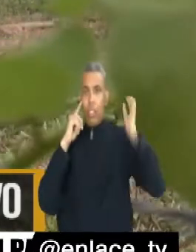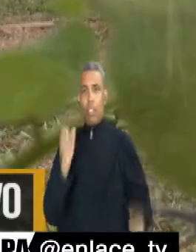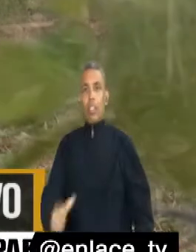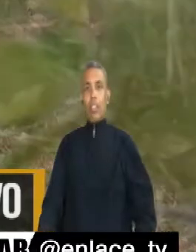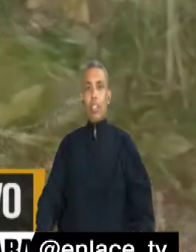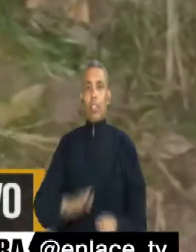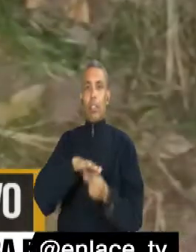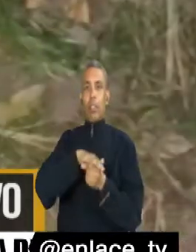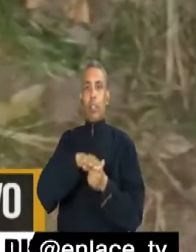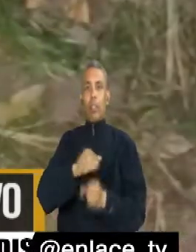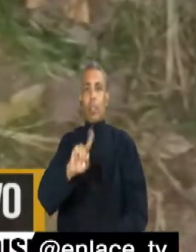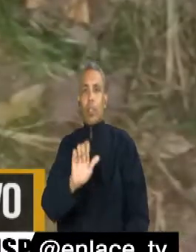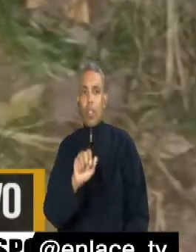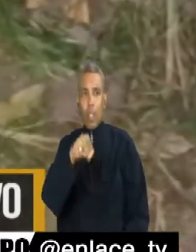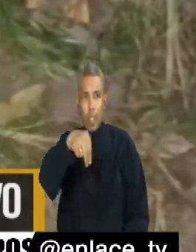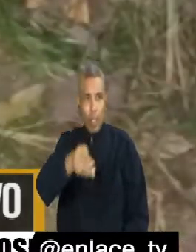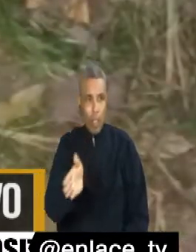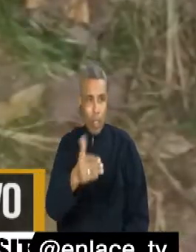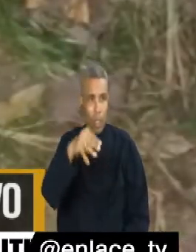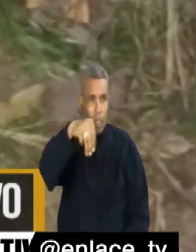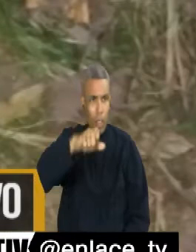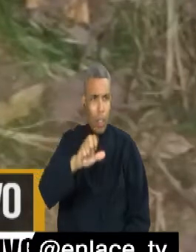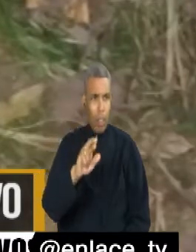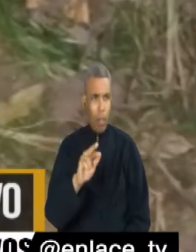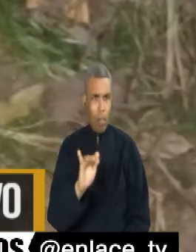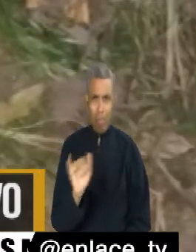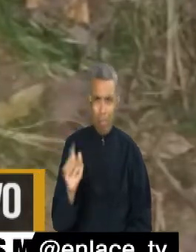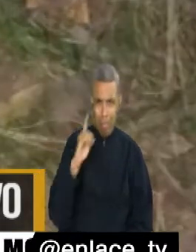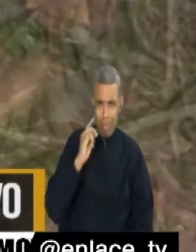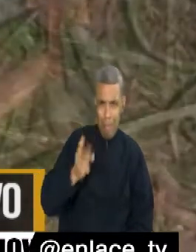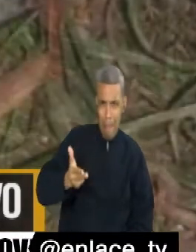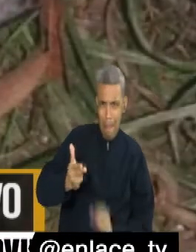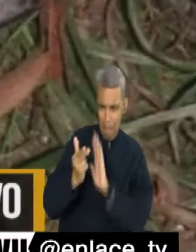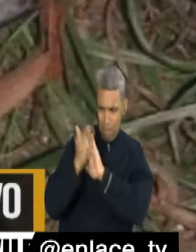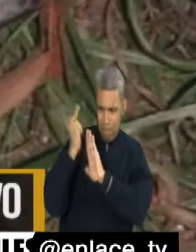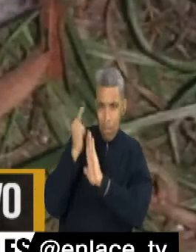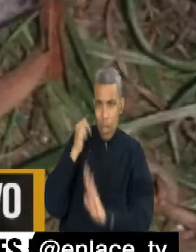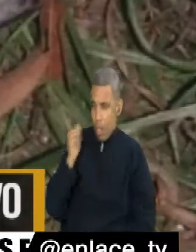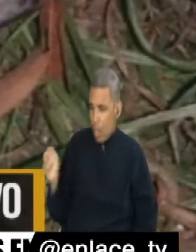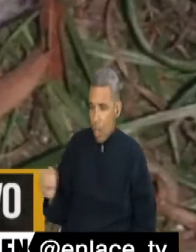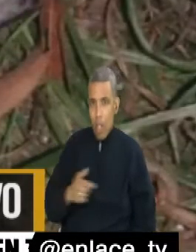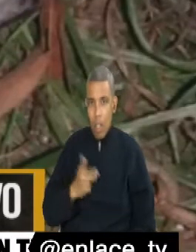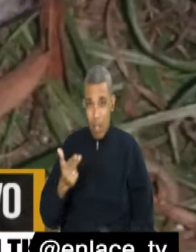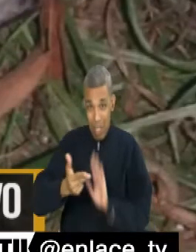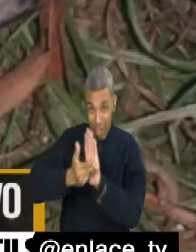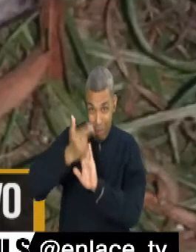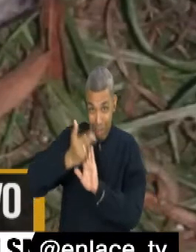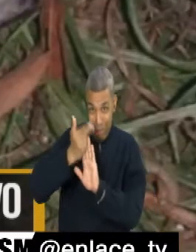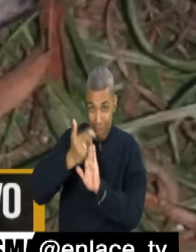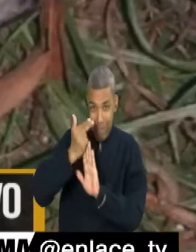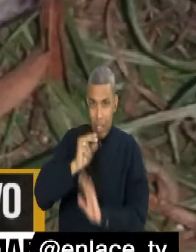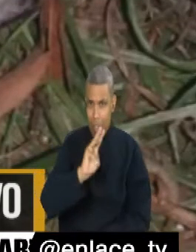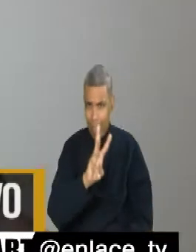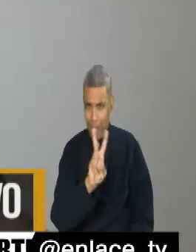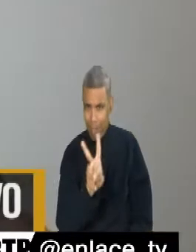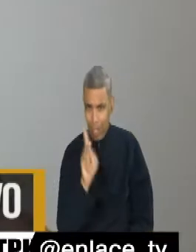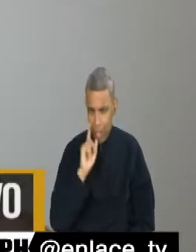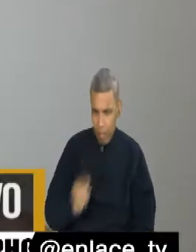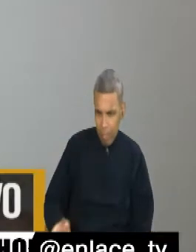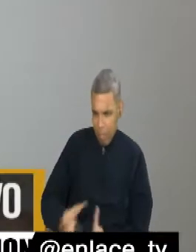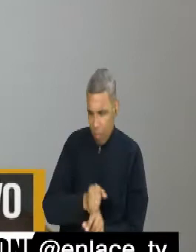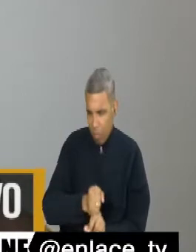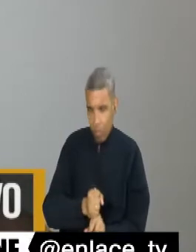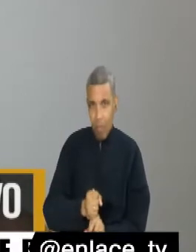Barranca Bermeja, fue hallado abandonado en zona boscosa un arma de fuego calibre 32, la cual fue dejada a disposición de la fiscalía. La